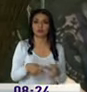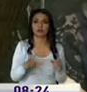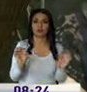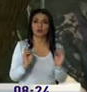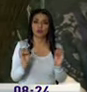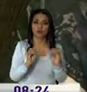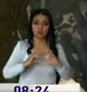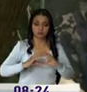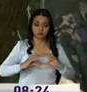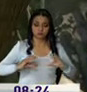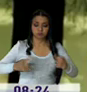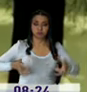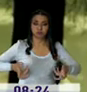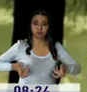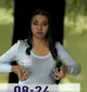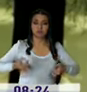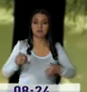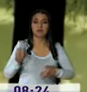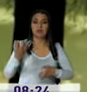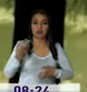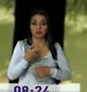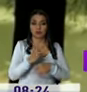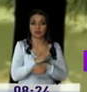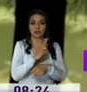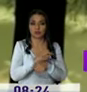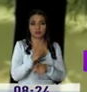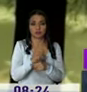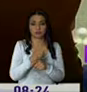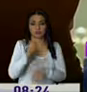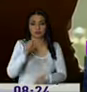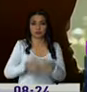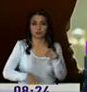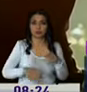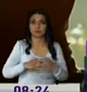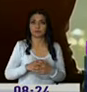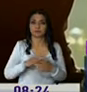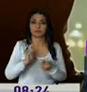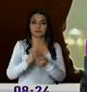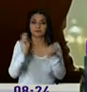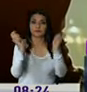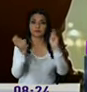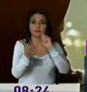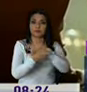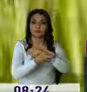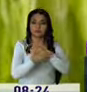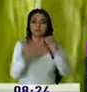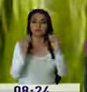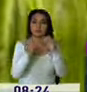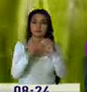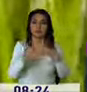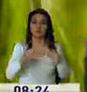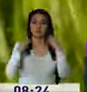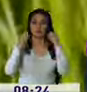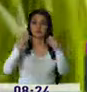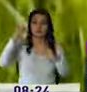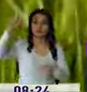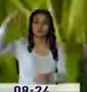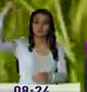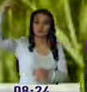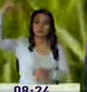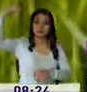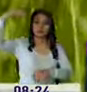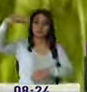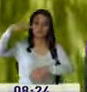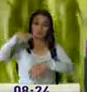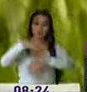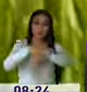conoce como la espuma flex. Entre los efectos que origina el cambio climático está una mayor intensidad de los rayos solares que